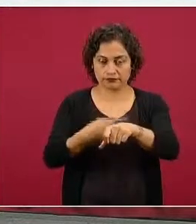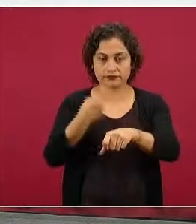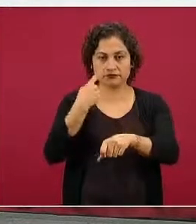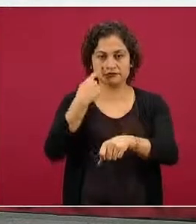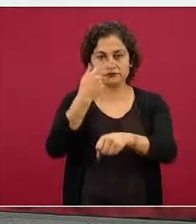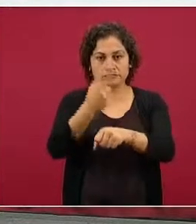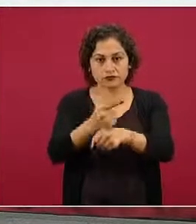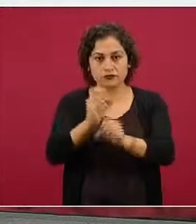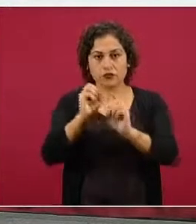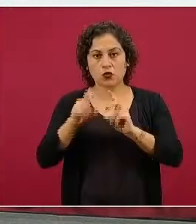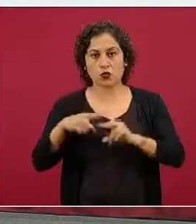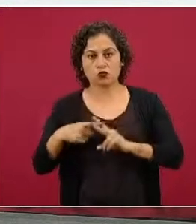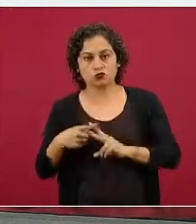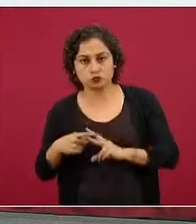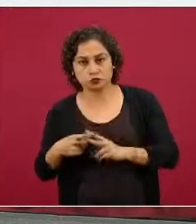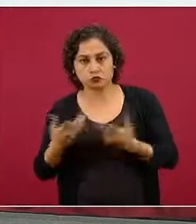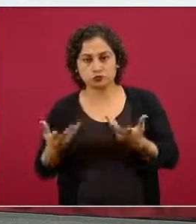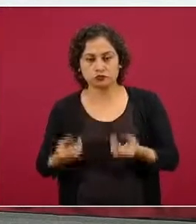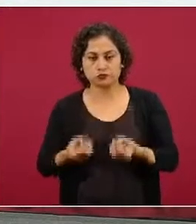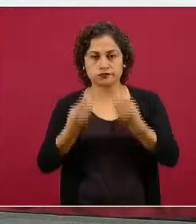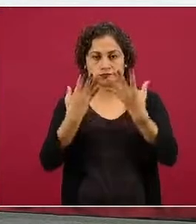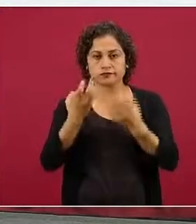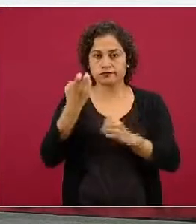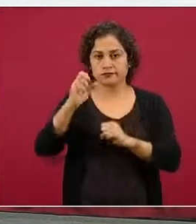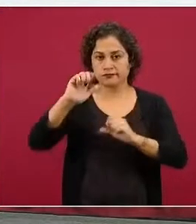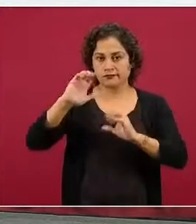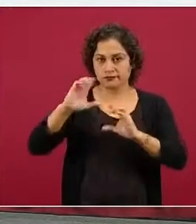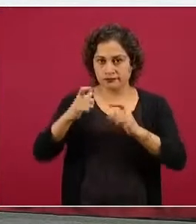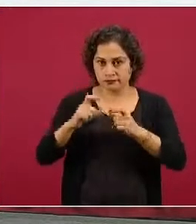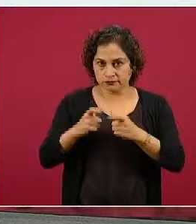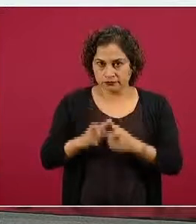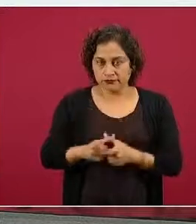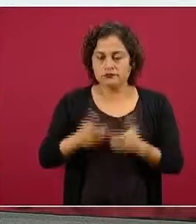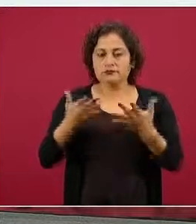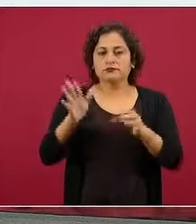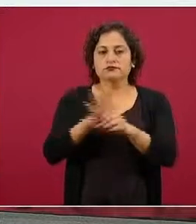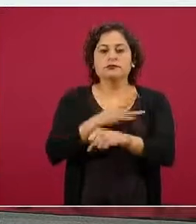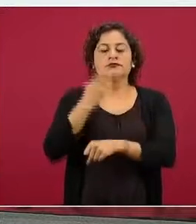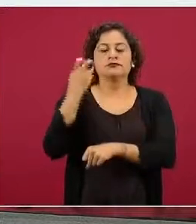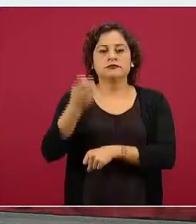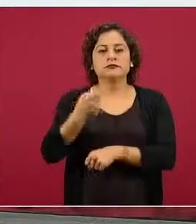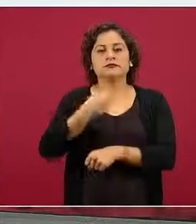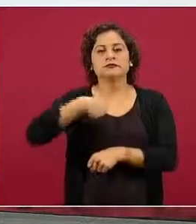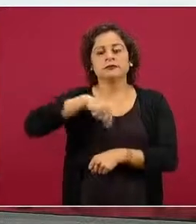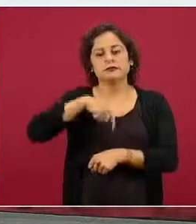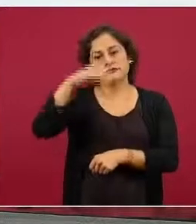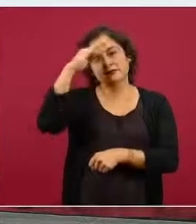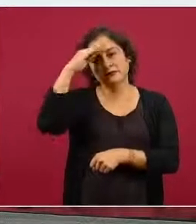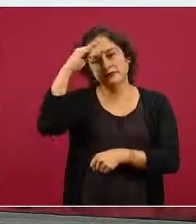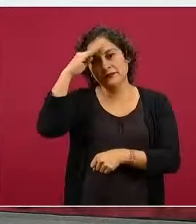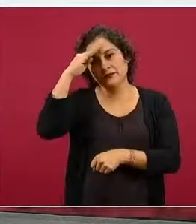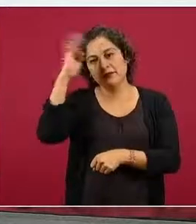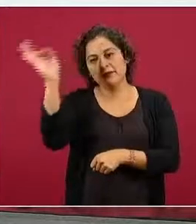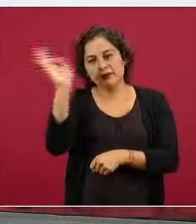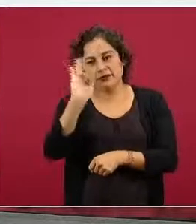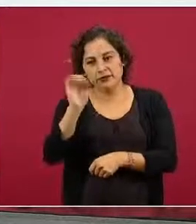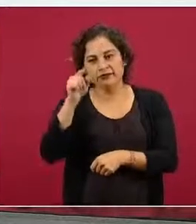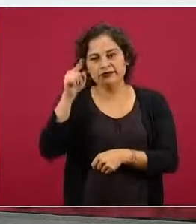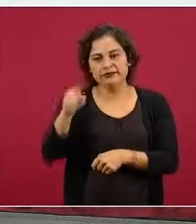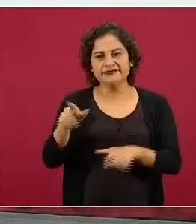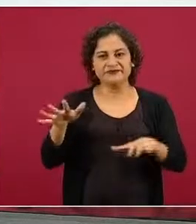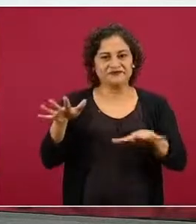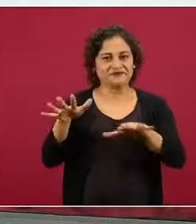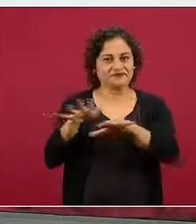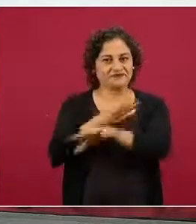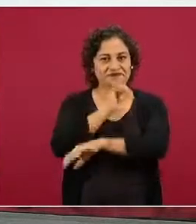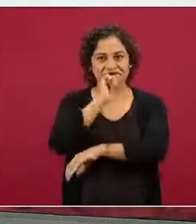detectados, estimados, hay una reducción y por lo tanto hay esta expectativa de que pudiera quedarse o sin cambio,